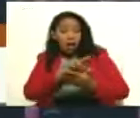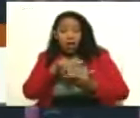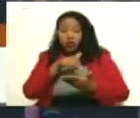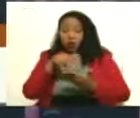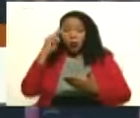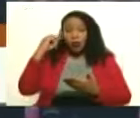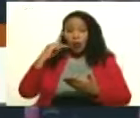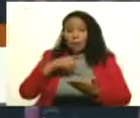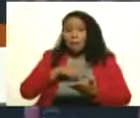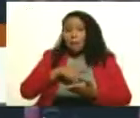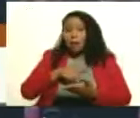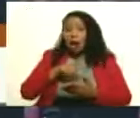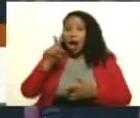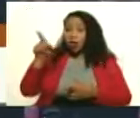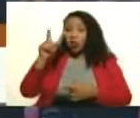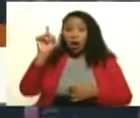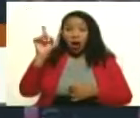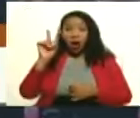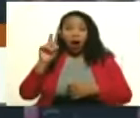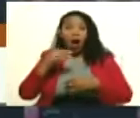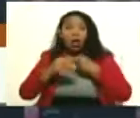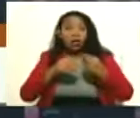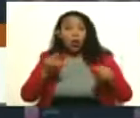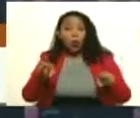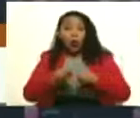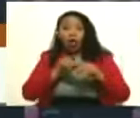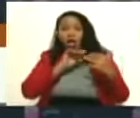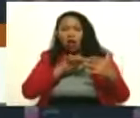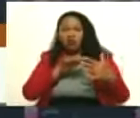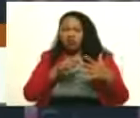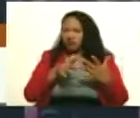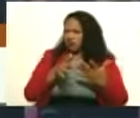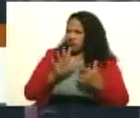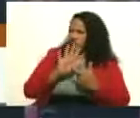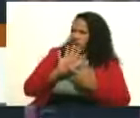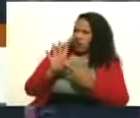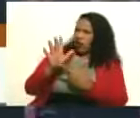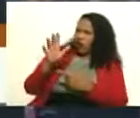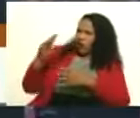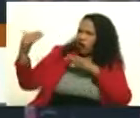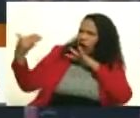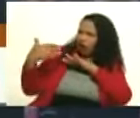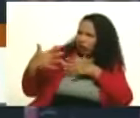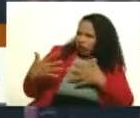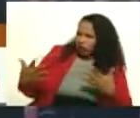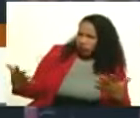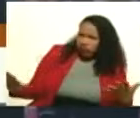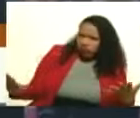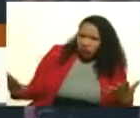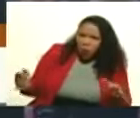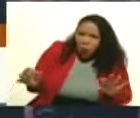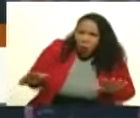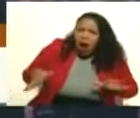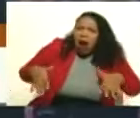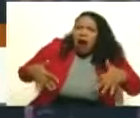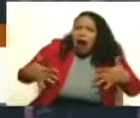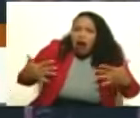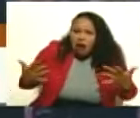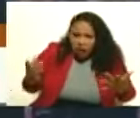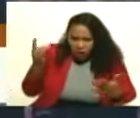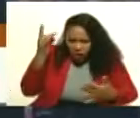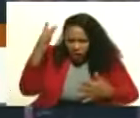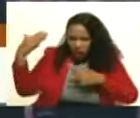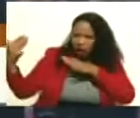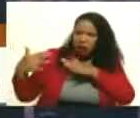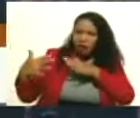Bolivariana participando, es una declaración de guerra. ¿Cuál declaración de guerra? ¿Cuál declaración de guerra? Nuestra